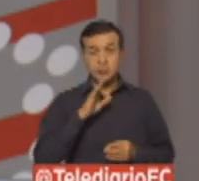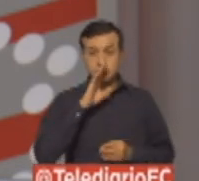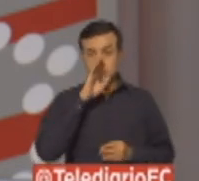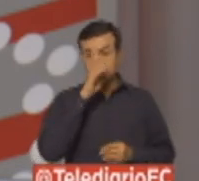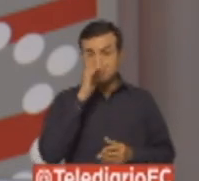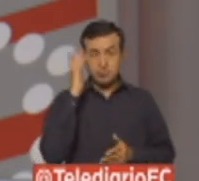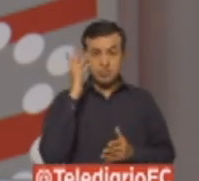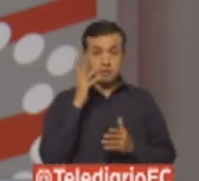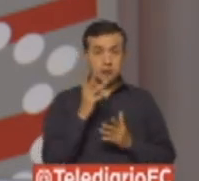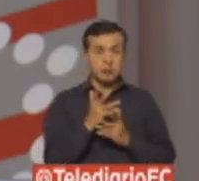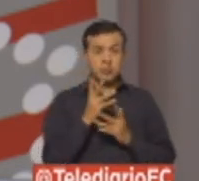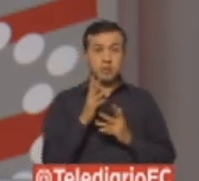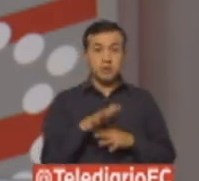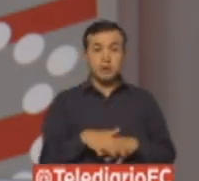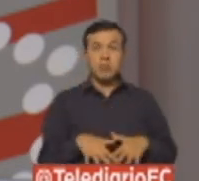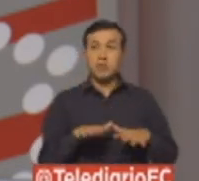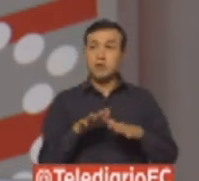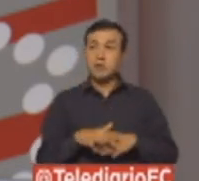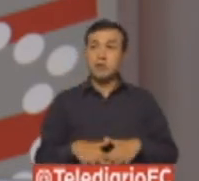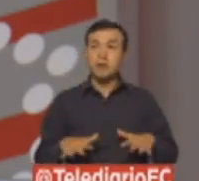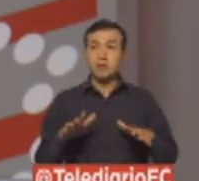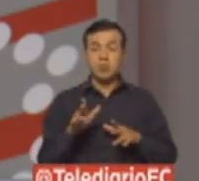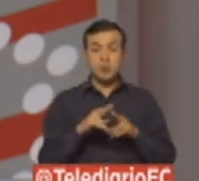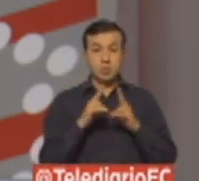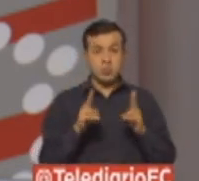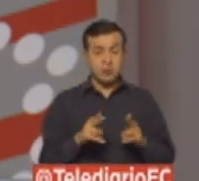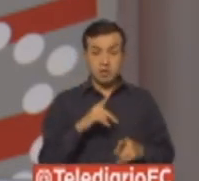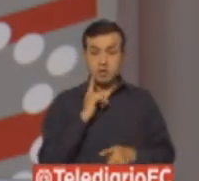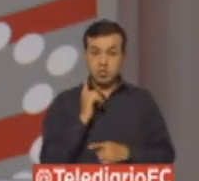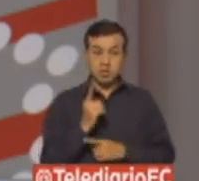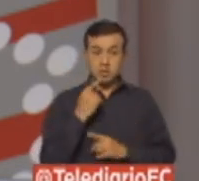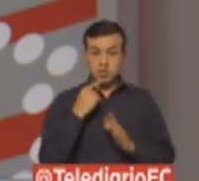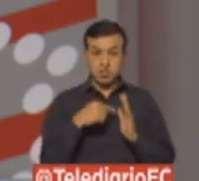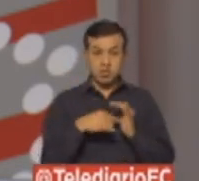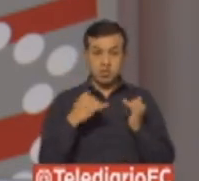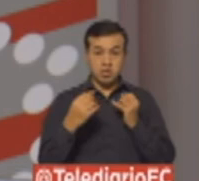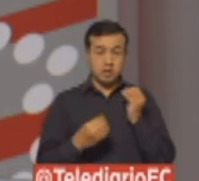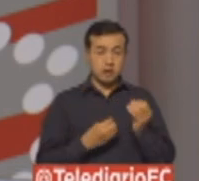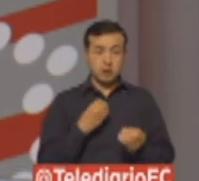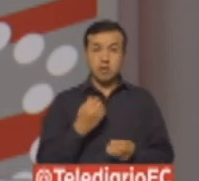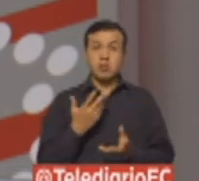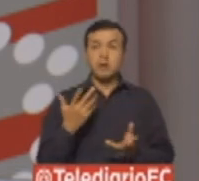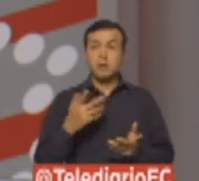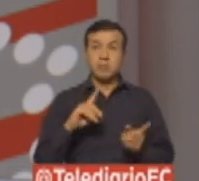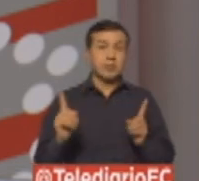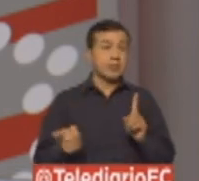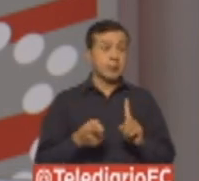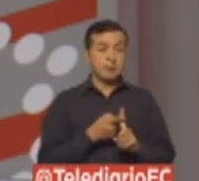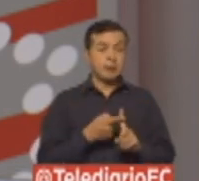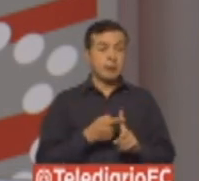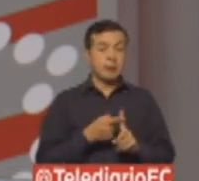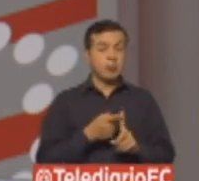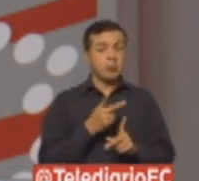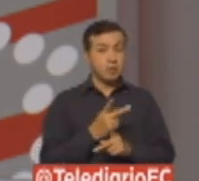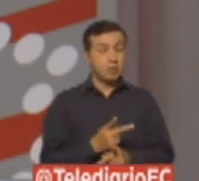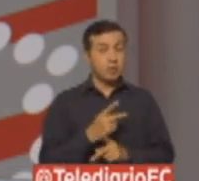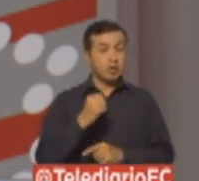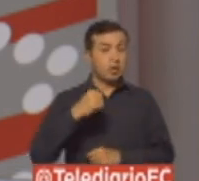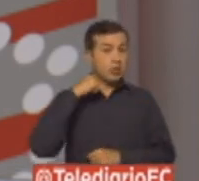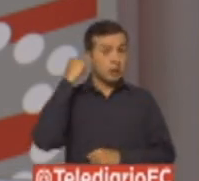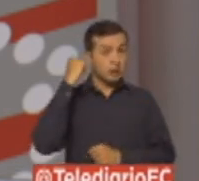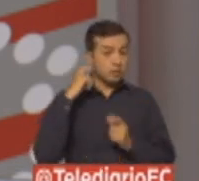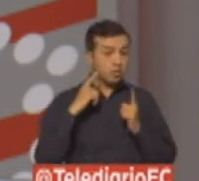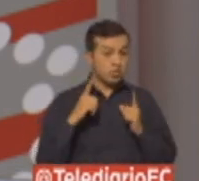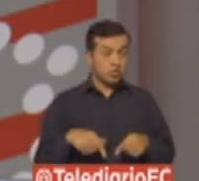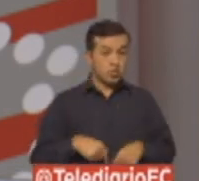dentro de la cadena trófica también en el ser humano es decir estamos defendiendo en primera y en última instancia también el derecho a la